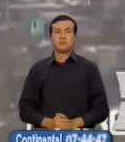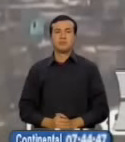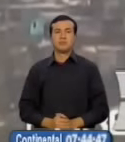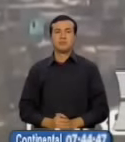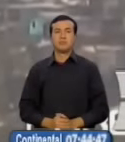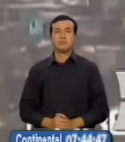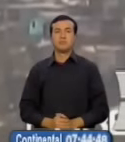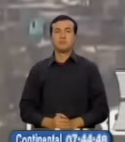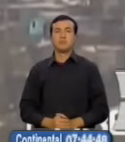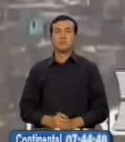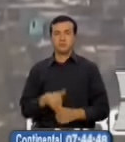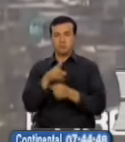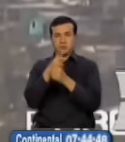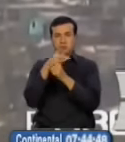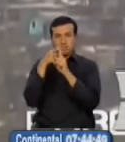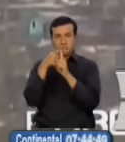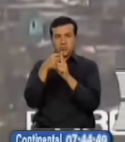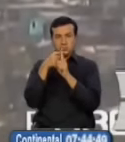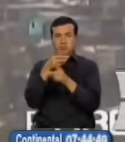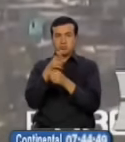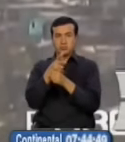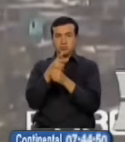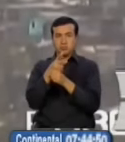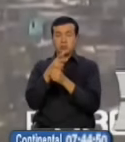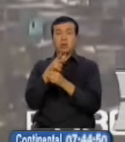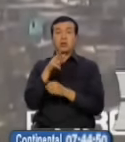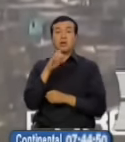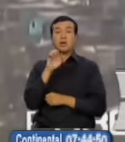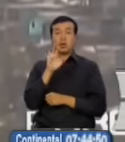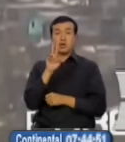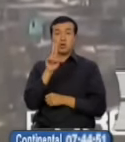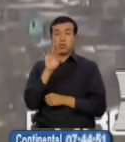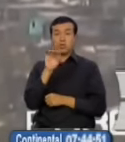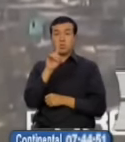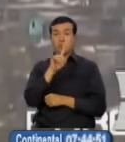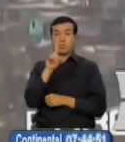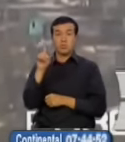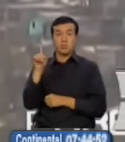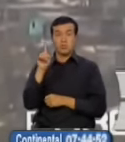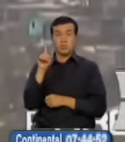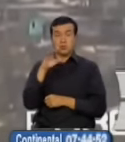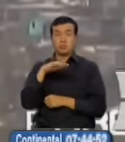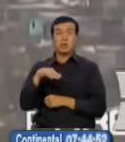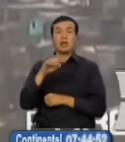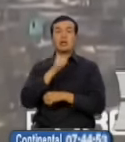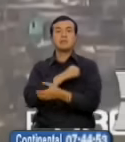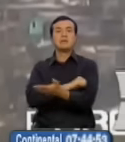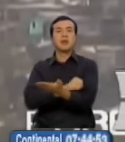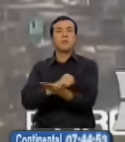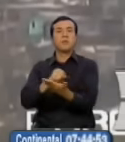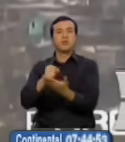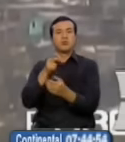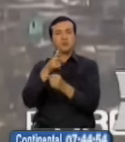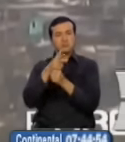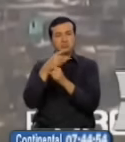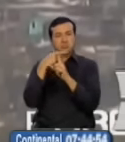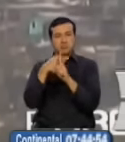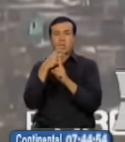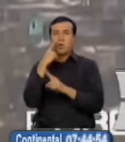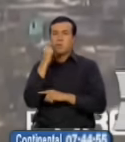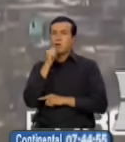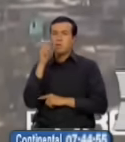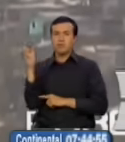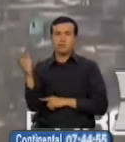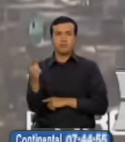Otros temas, una cámara de videovigilancia del Sistema Integrado de Seguridad y llamadas al ECU 911 de San Borondón permitieron alertar al Cuerpo de Bomberos